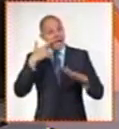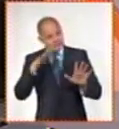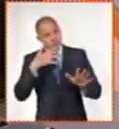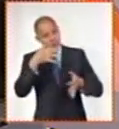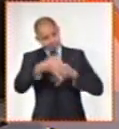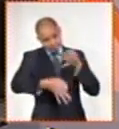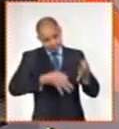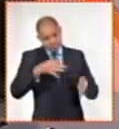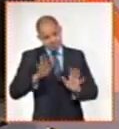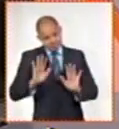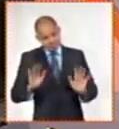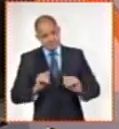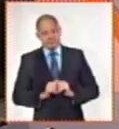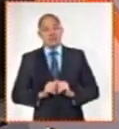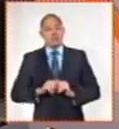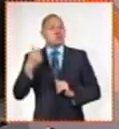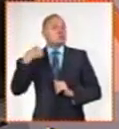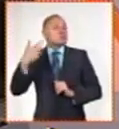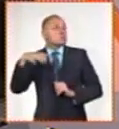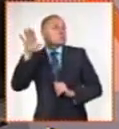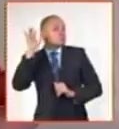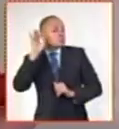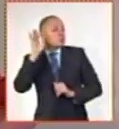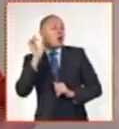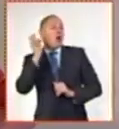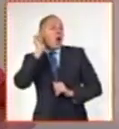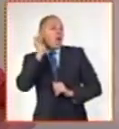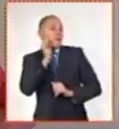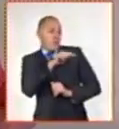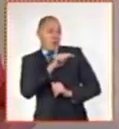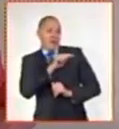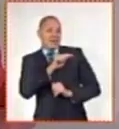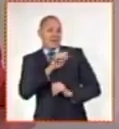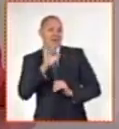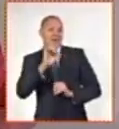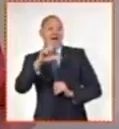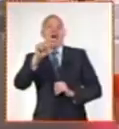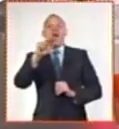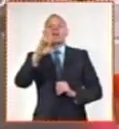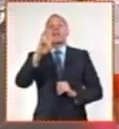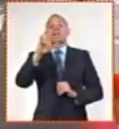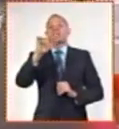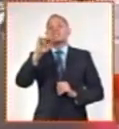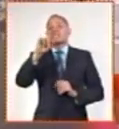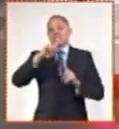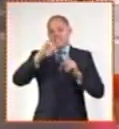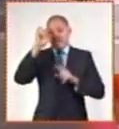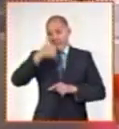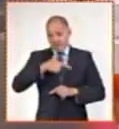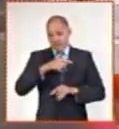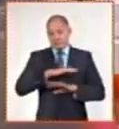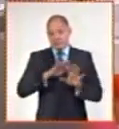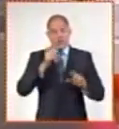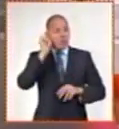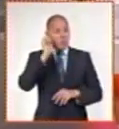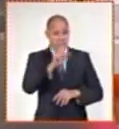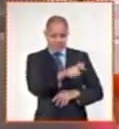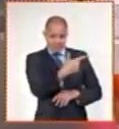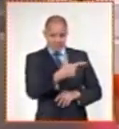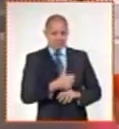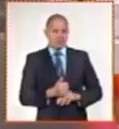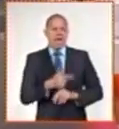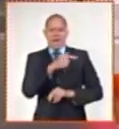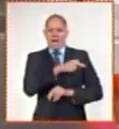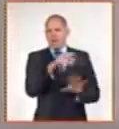Cristina, ante esta situación, ha unido al peronismo. El peronismo se ha unido nuevamente en Argentina, algo que bueno, es meritorio.